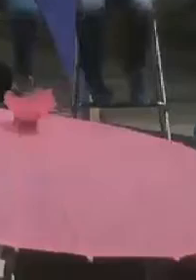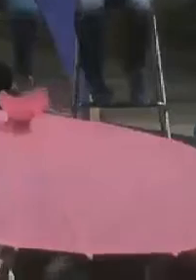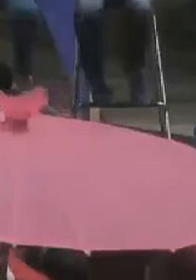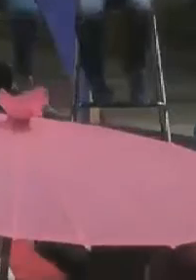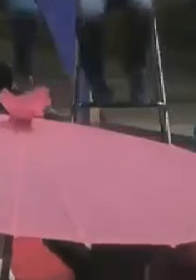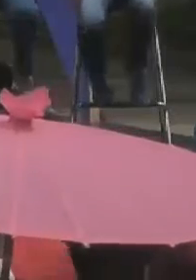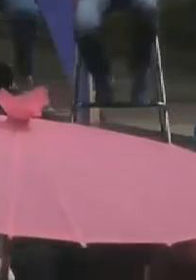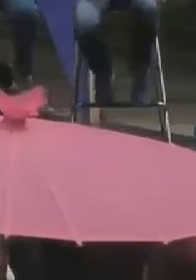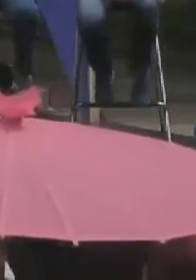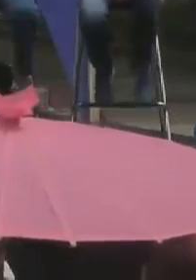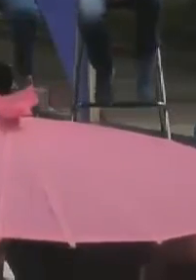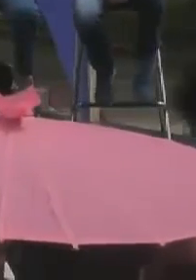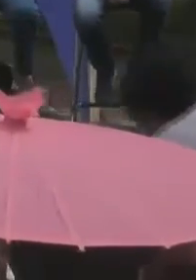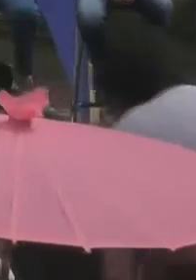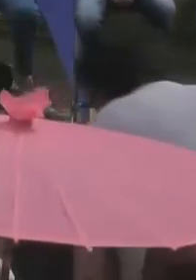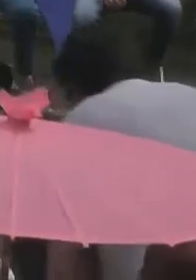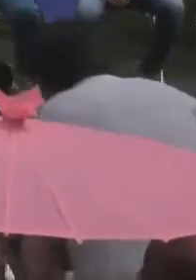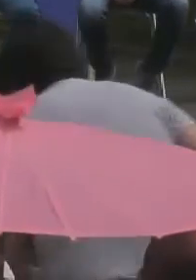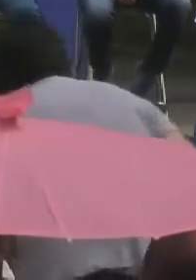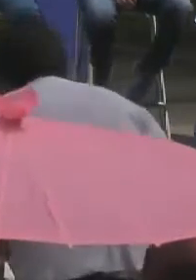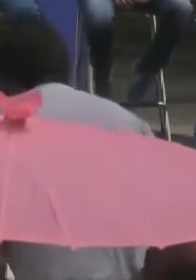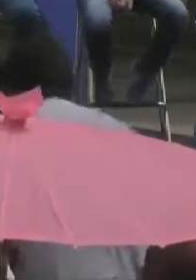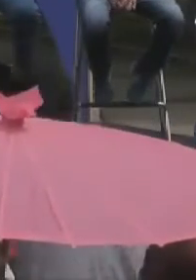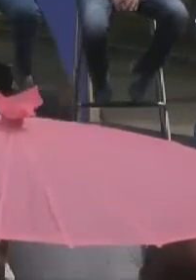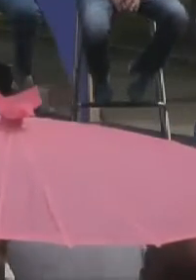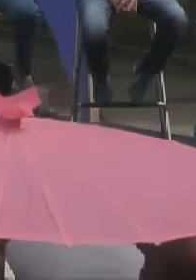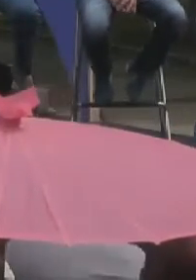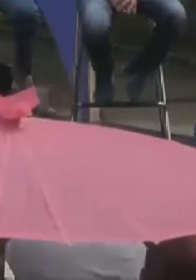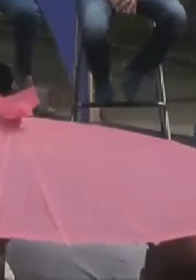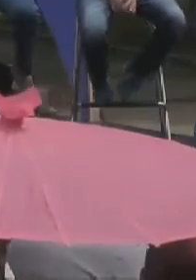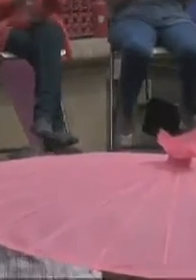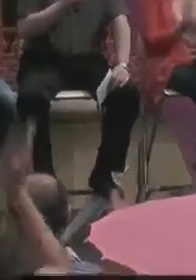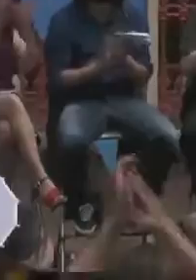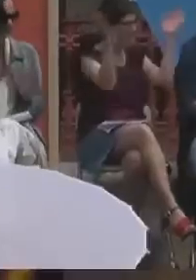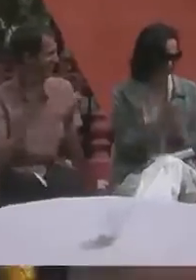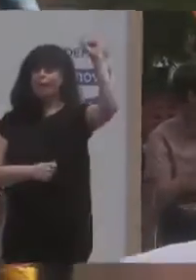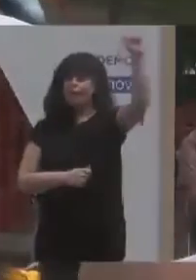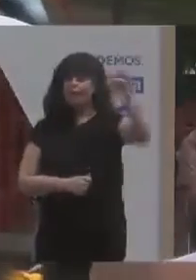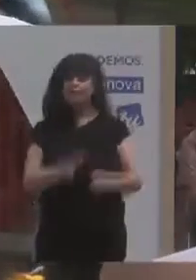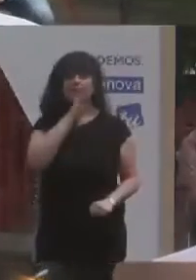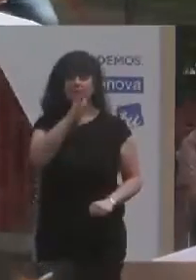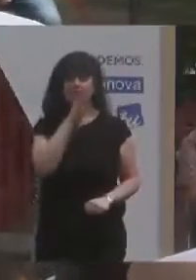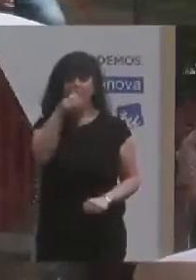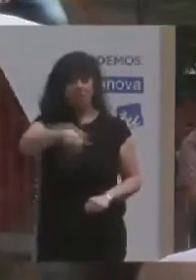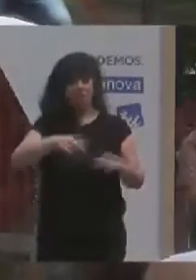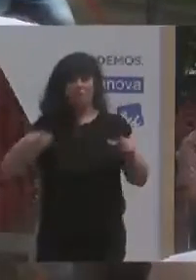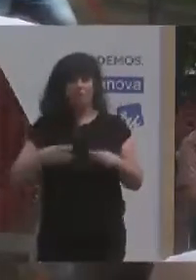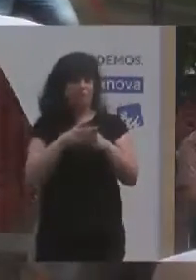son comunista durante 50 anos. Son comunista porque é o único que se pode ser en esta